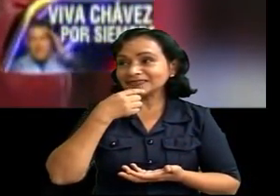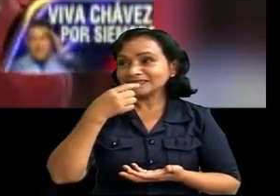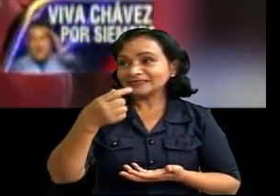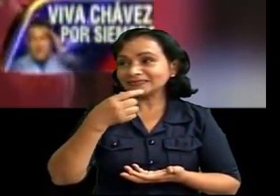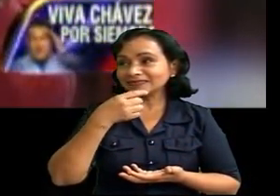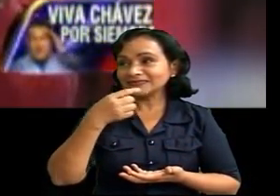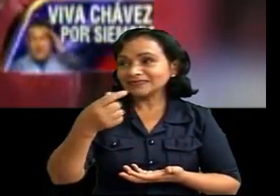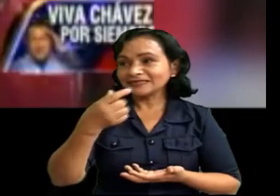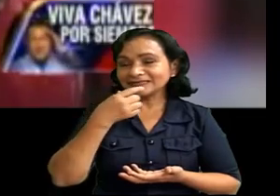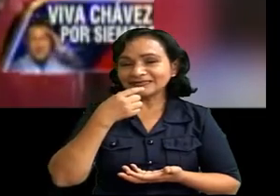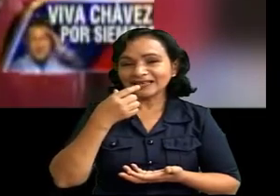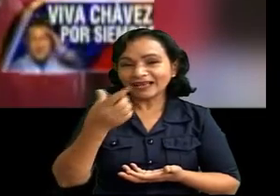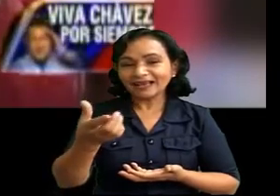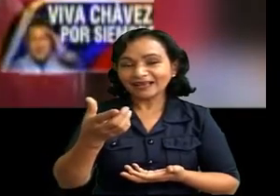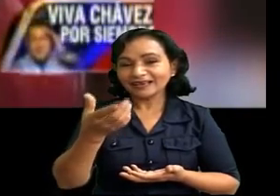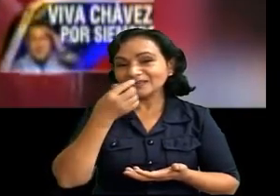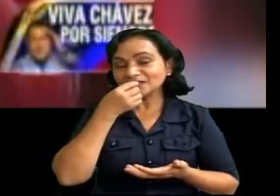galleta.